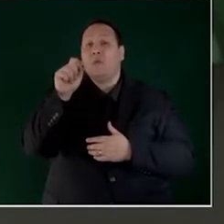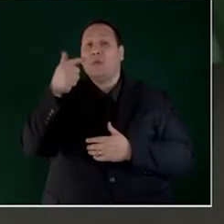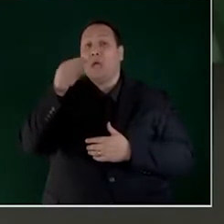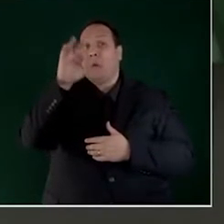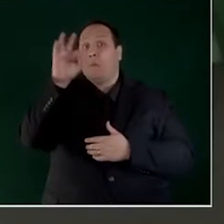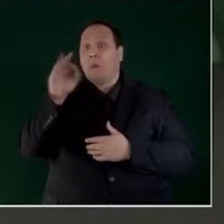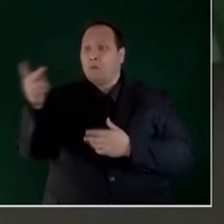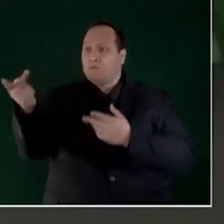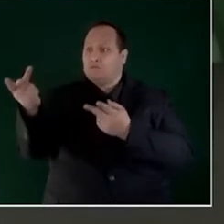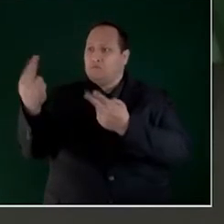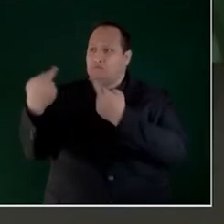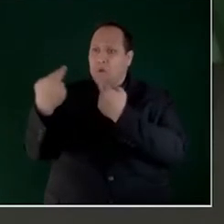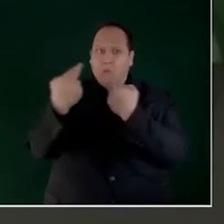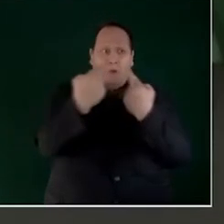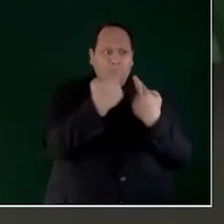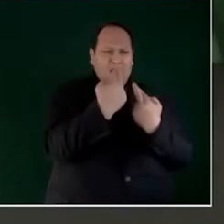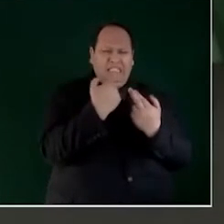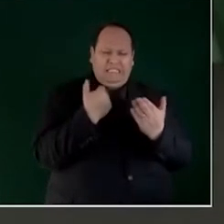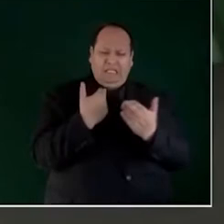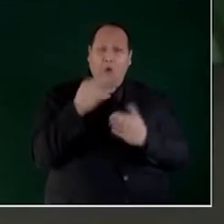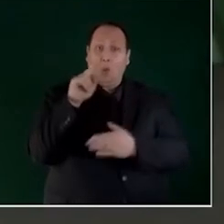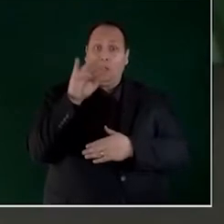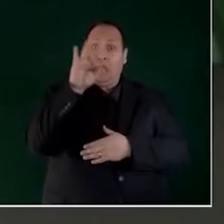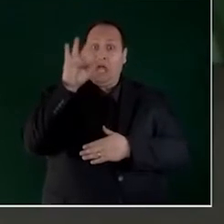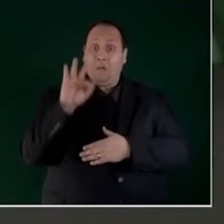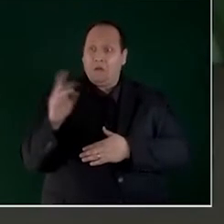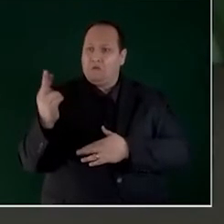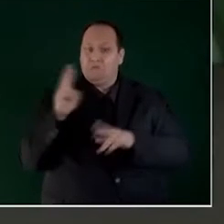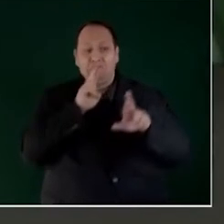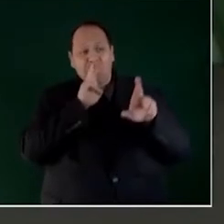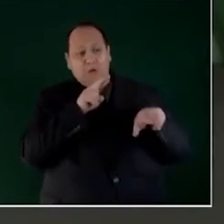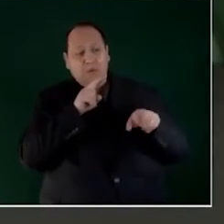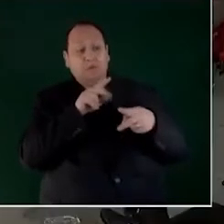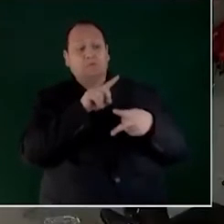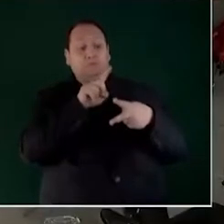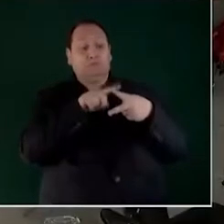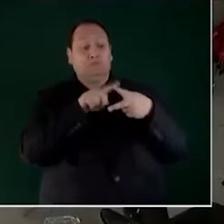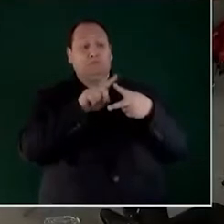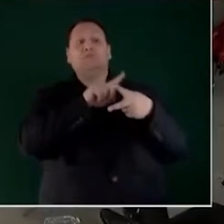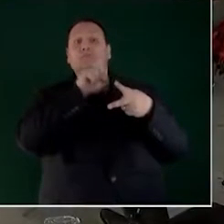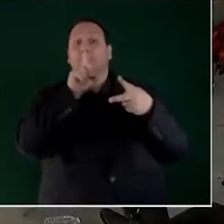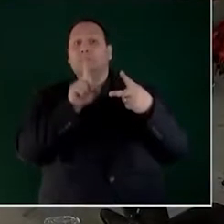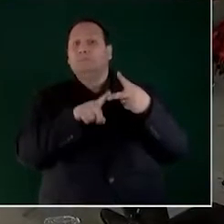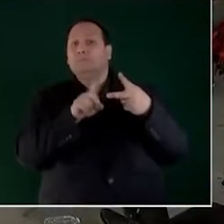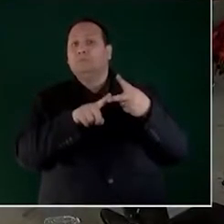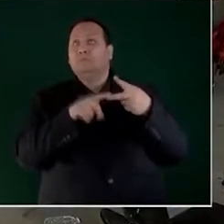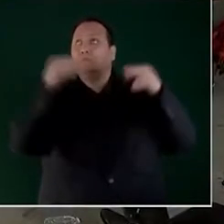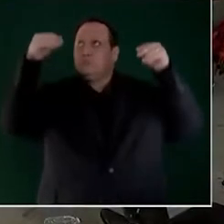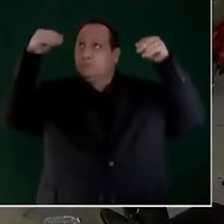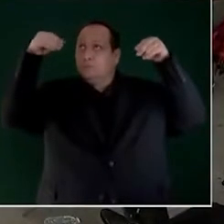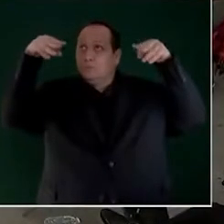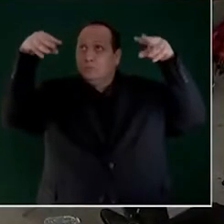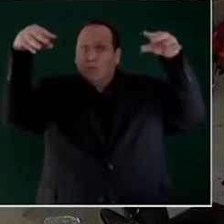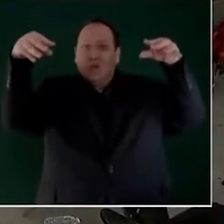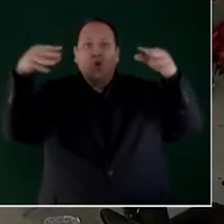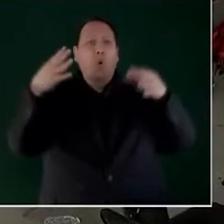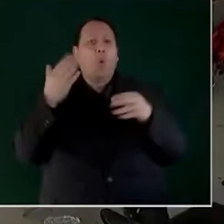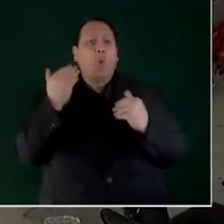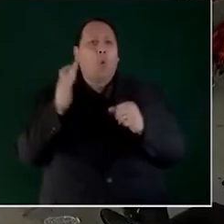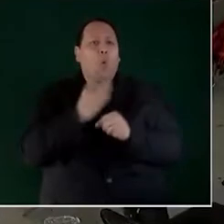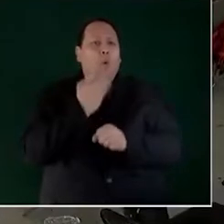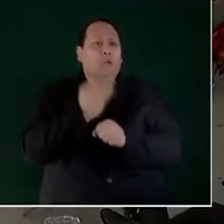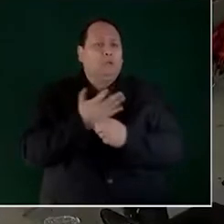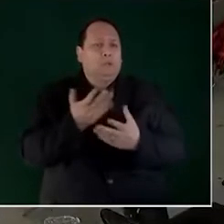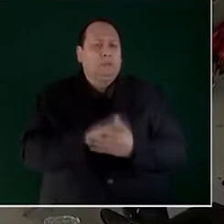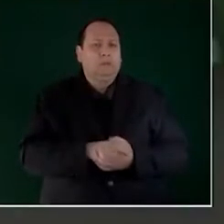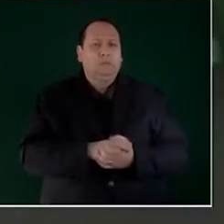79.7, casi el 80. En segundo lugar, alumbrado público insuficiente,